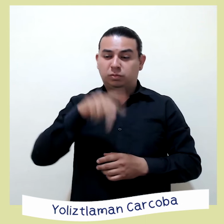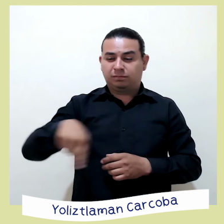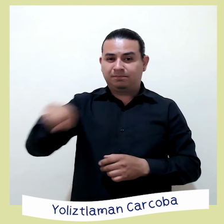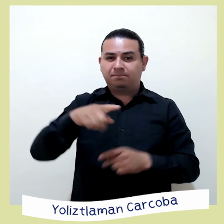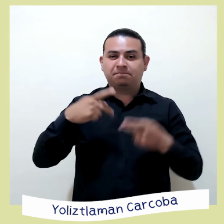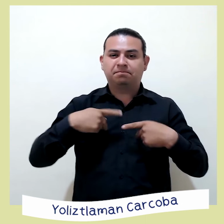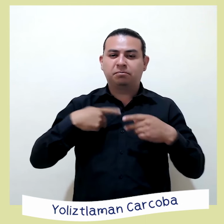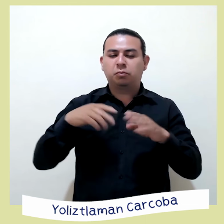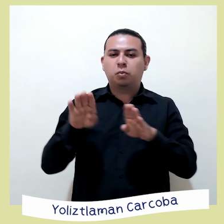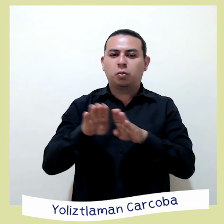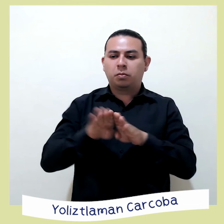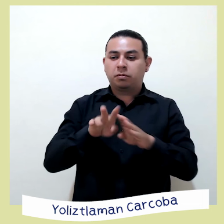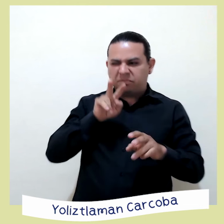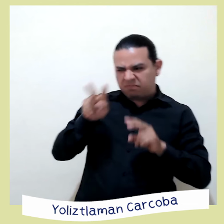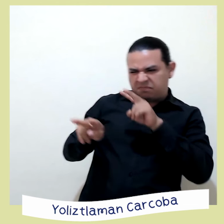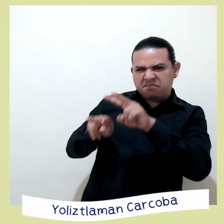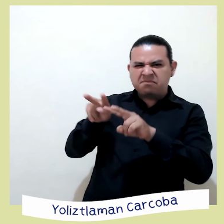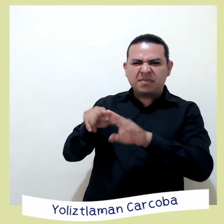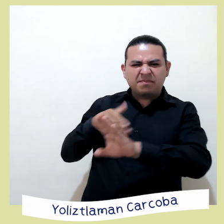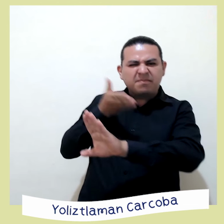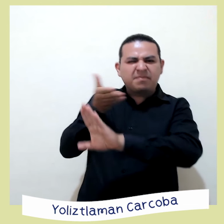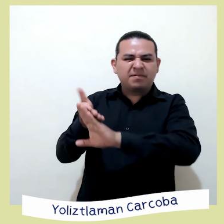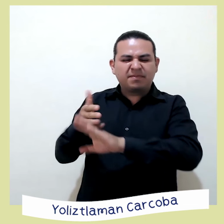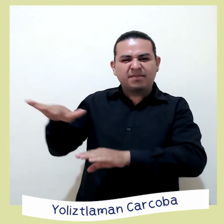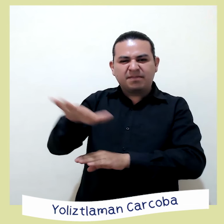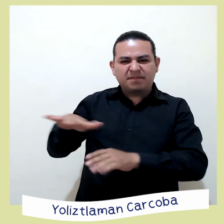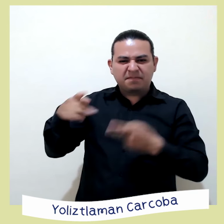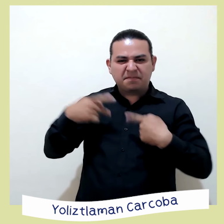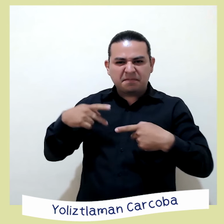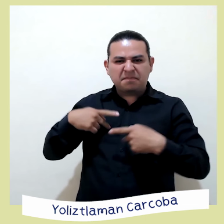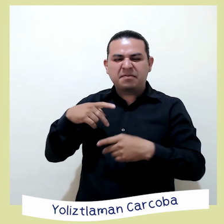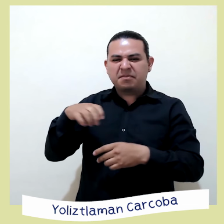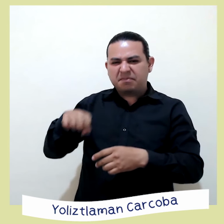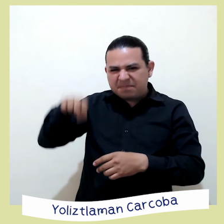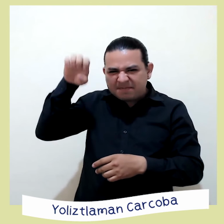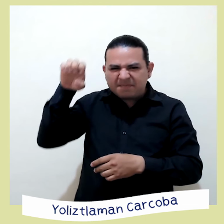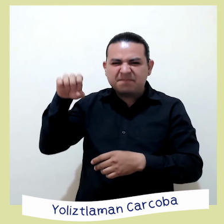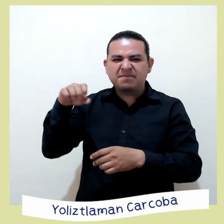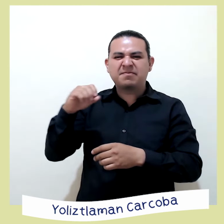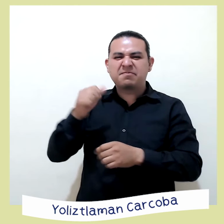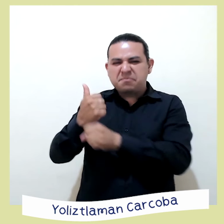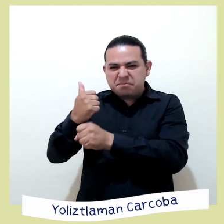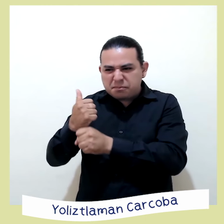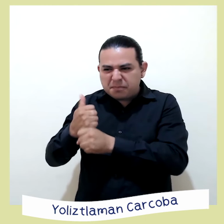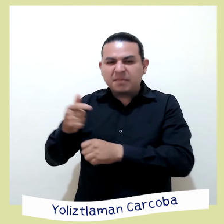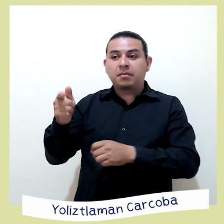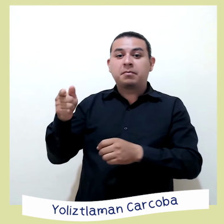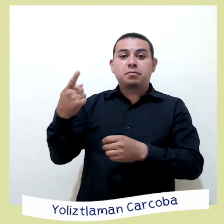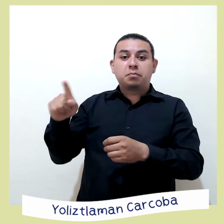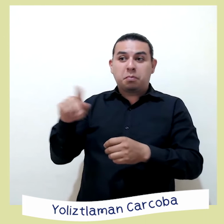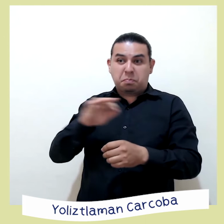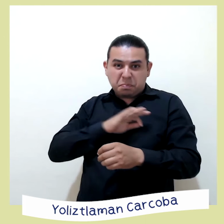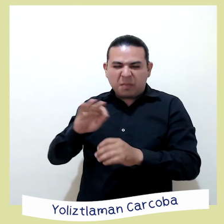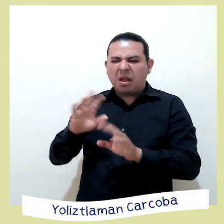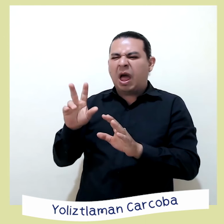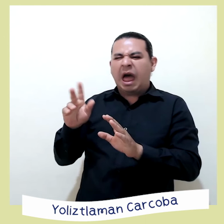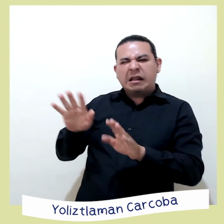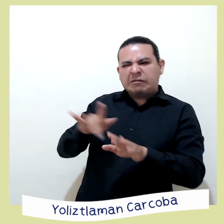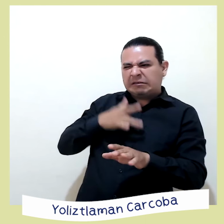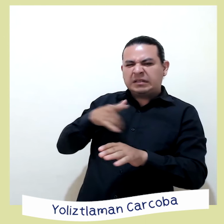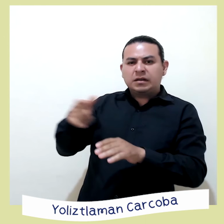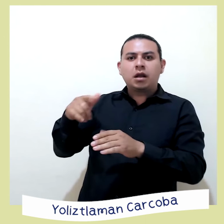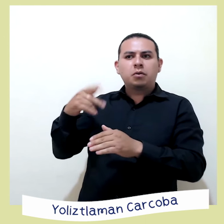ni significar la exclusión de este grupo históricamente discriminado. Sin embargo, aún prevalecen